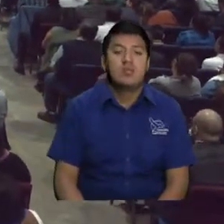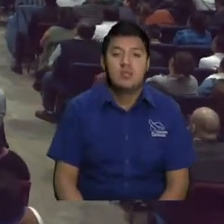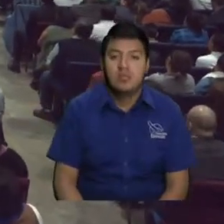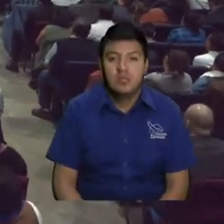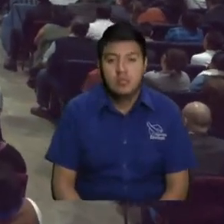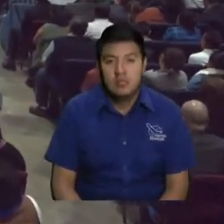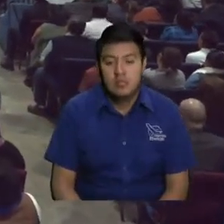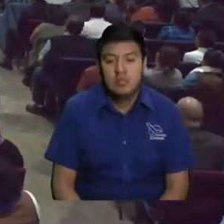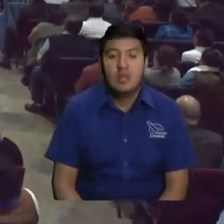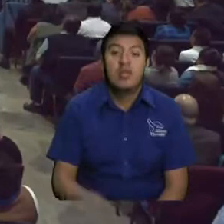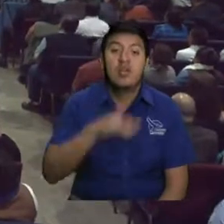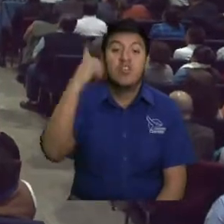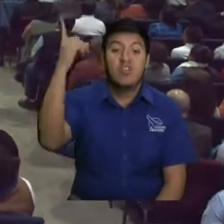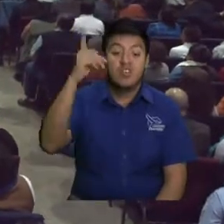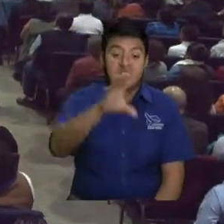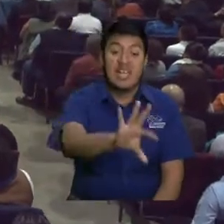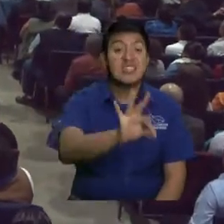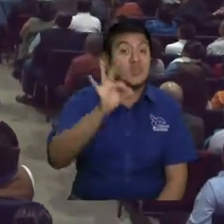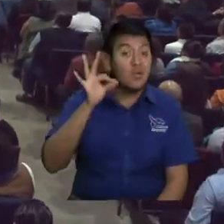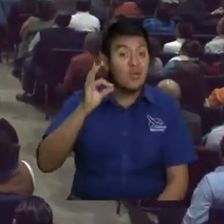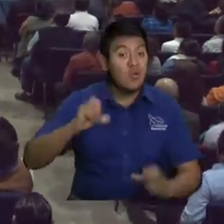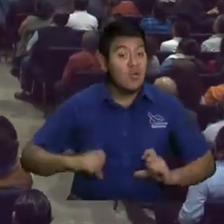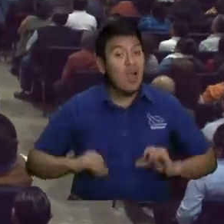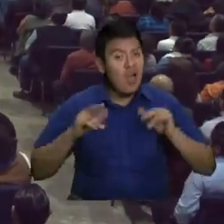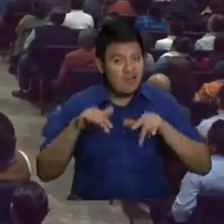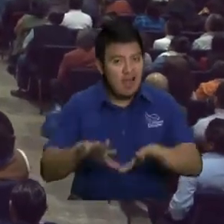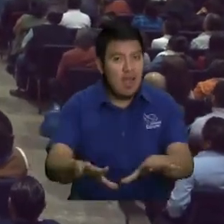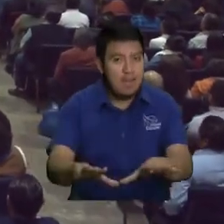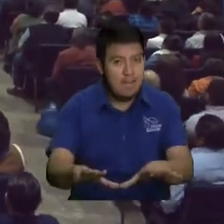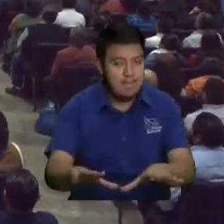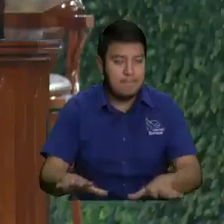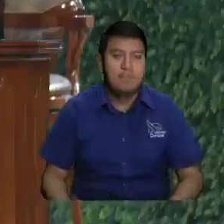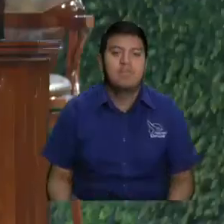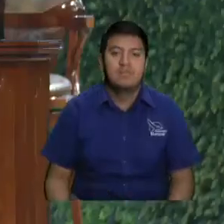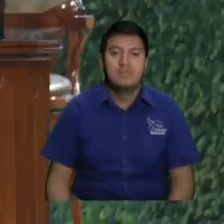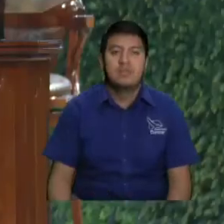que ni siquiera es que nosotros hagamos nada, solo que no lo juntemos.